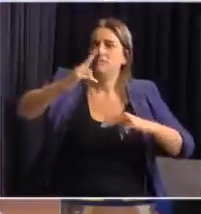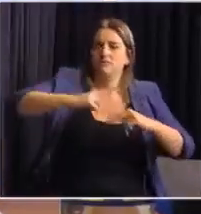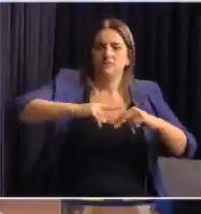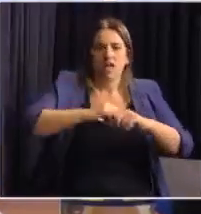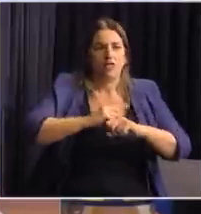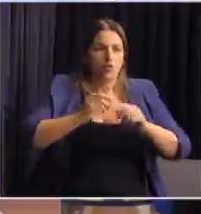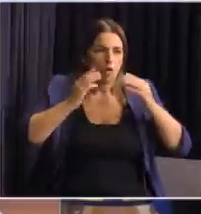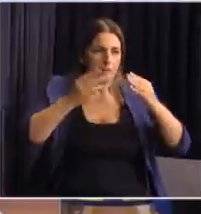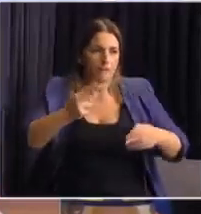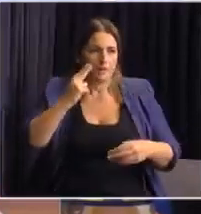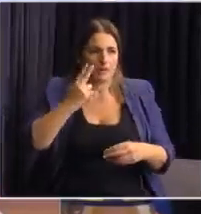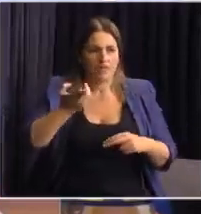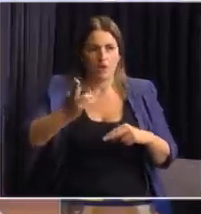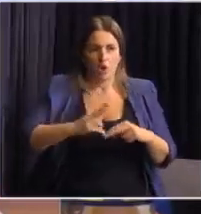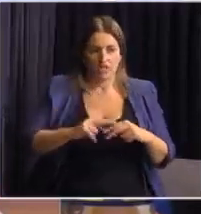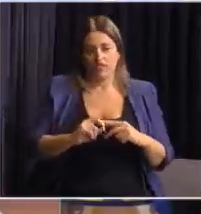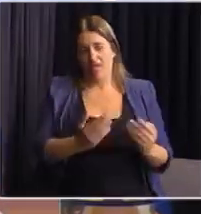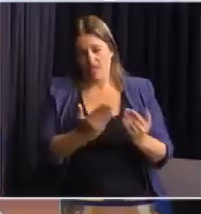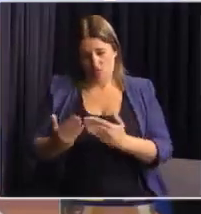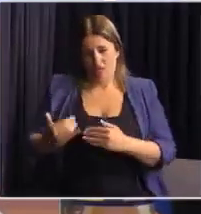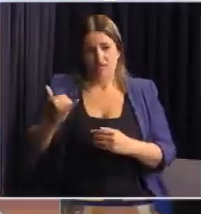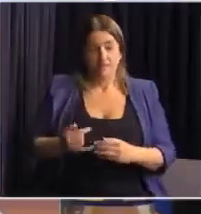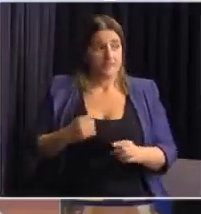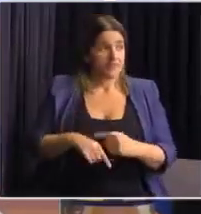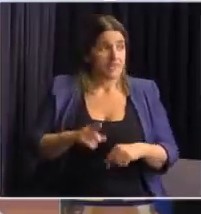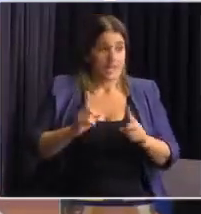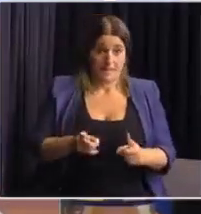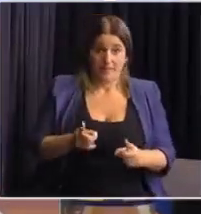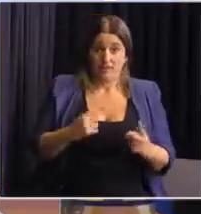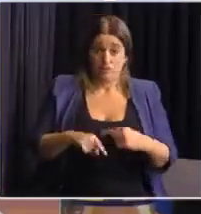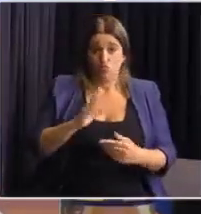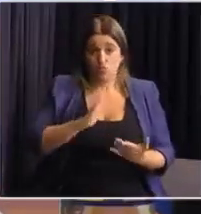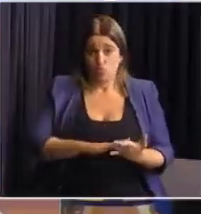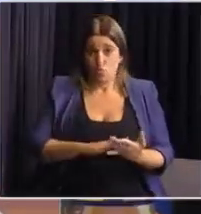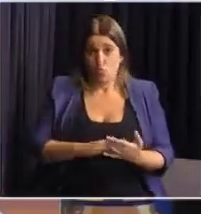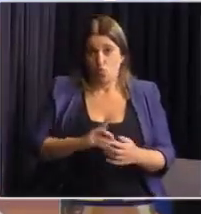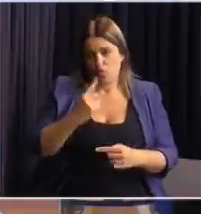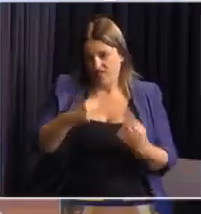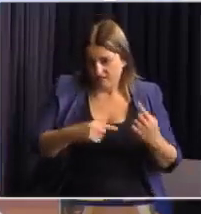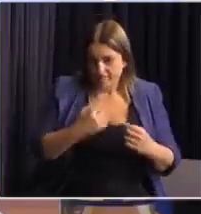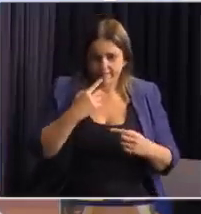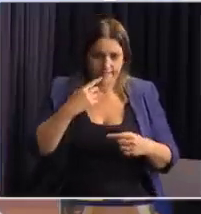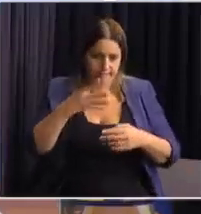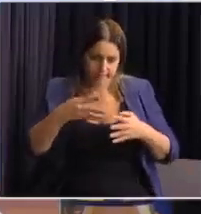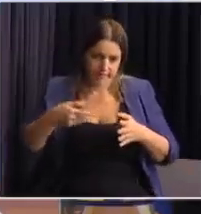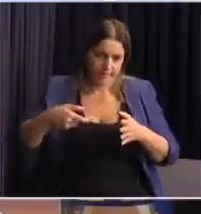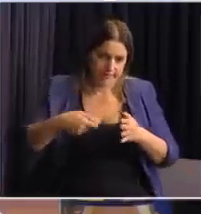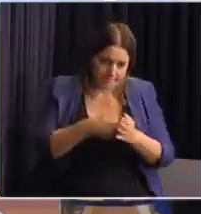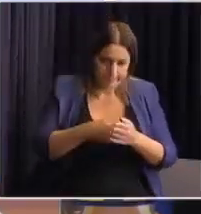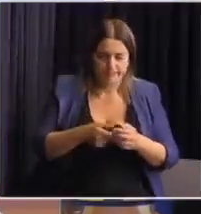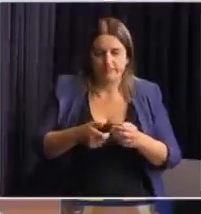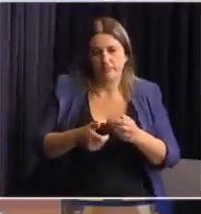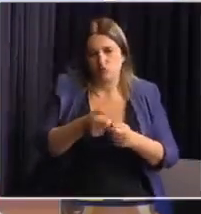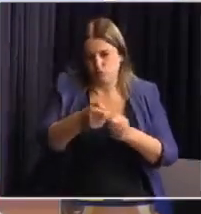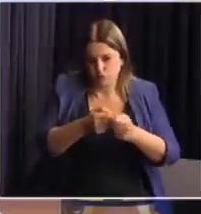veces problemas de conectividad que nuestros estudiantes tenían, y también el uso de dispositivos. En definitiva, creo